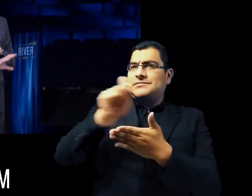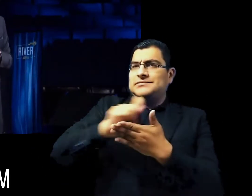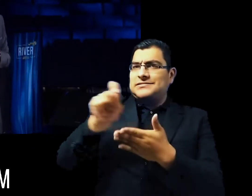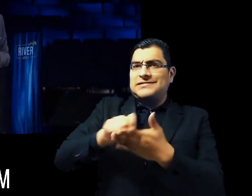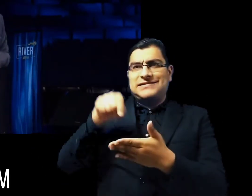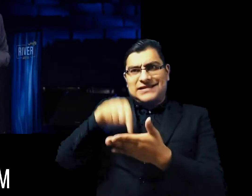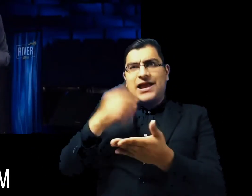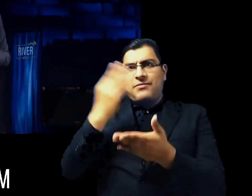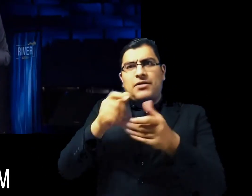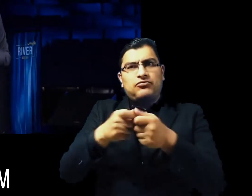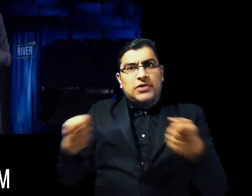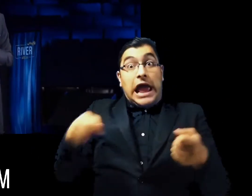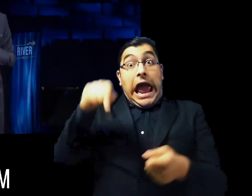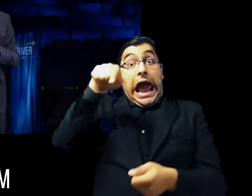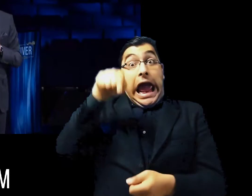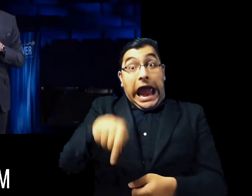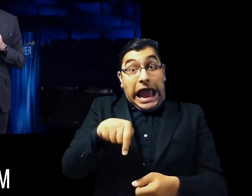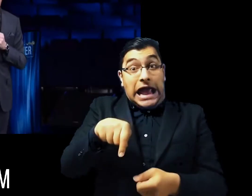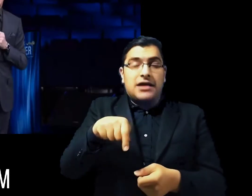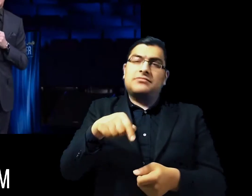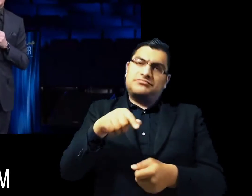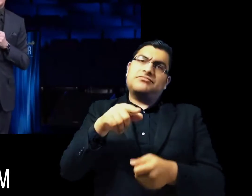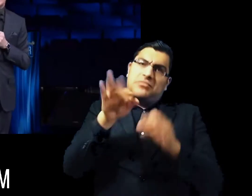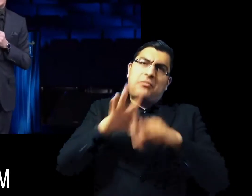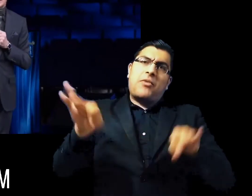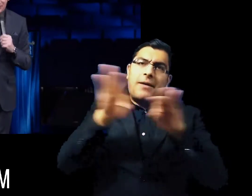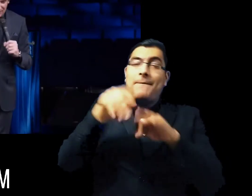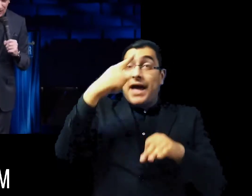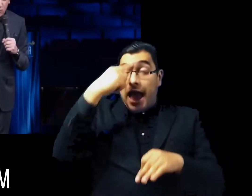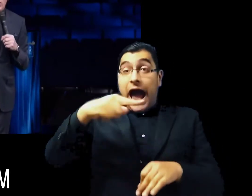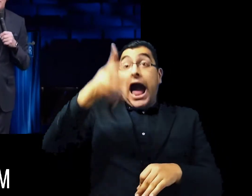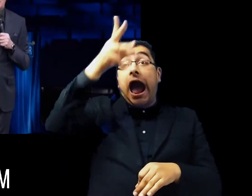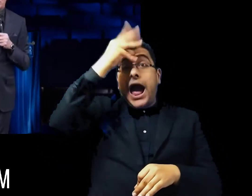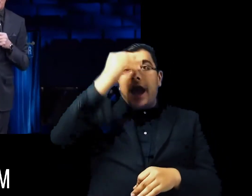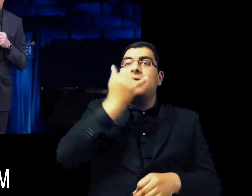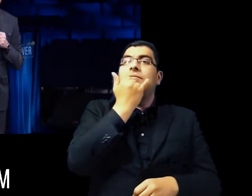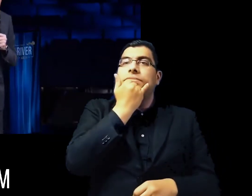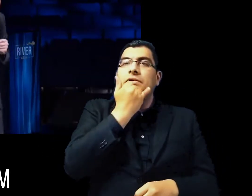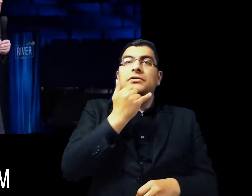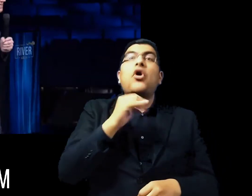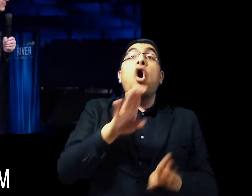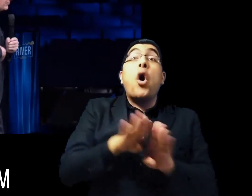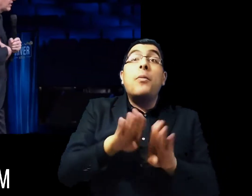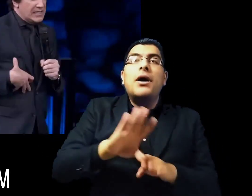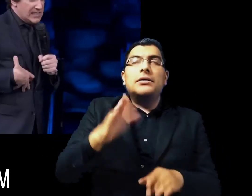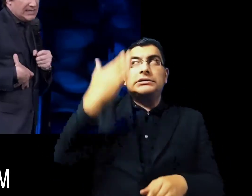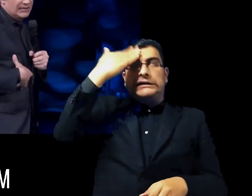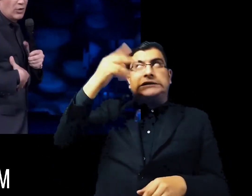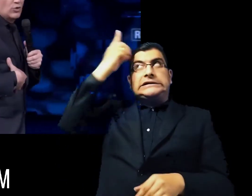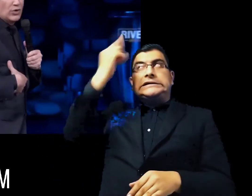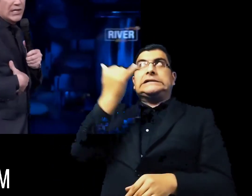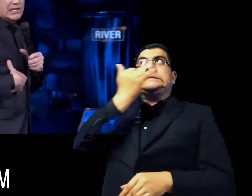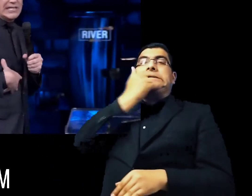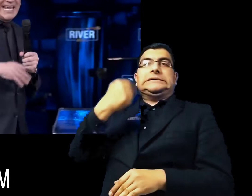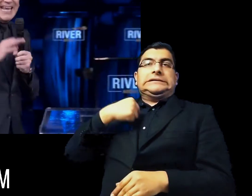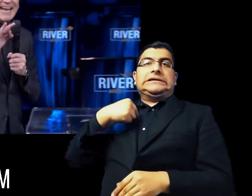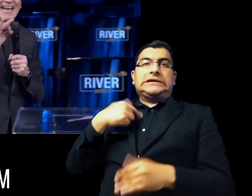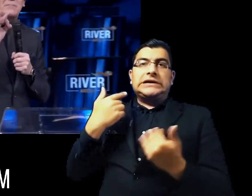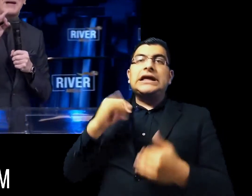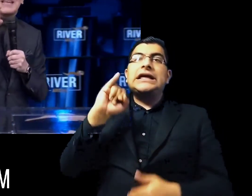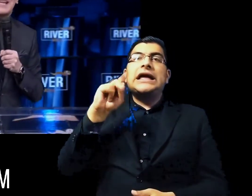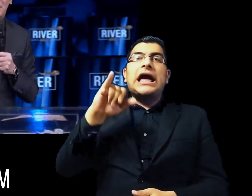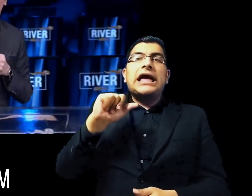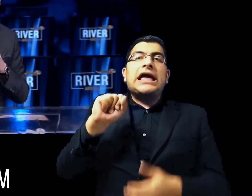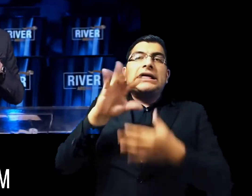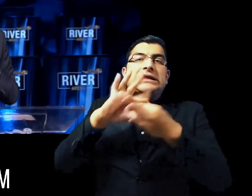el secreto para aprender a perdonar. Saber que uno es perdonado. Isaías 61:10 dice, en